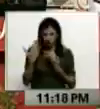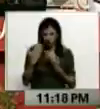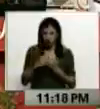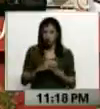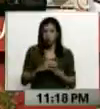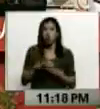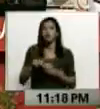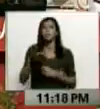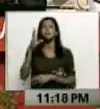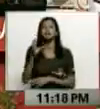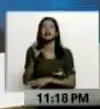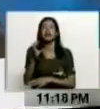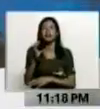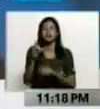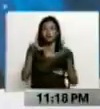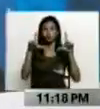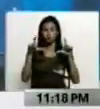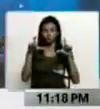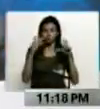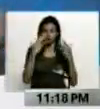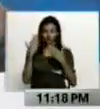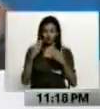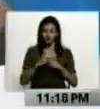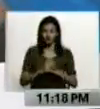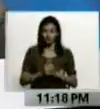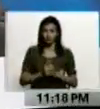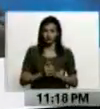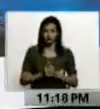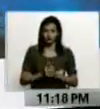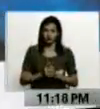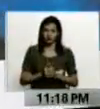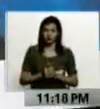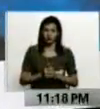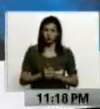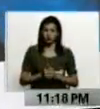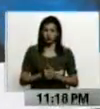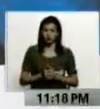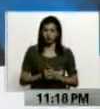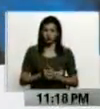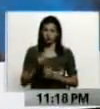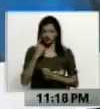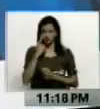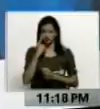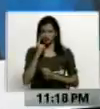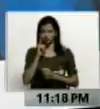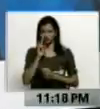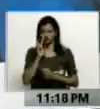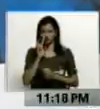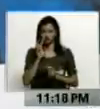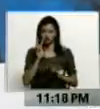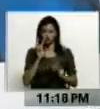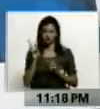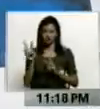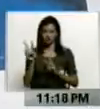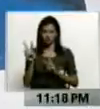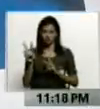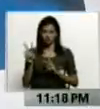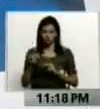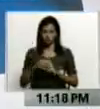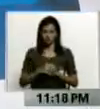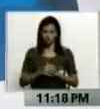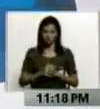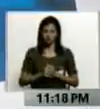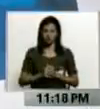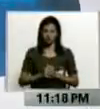reseco F el morro de petar ya está en el círculo